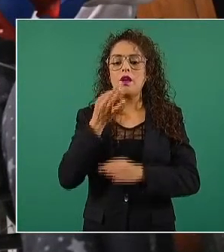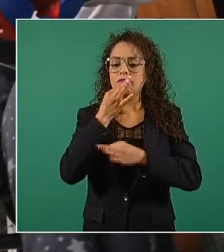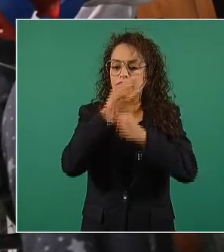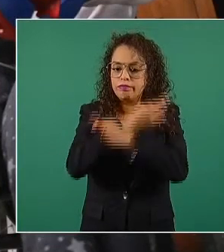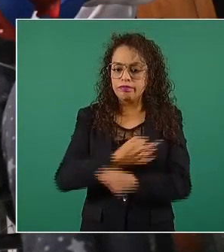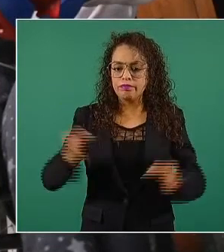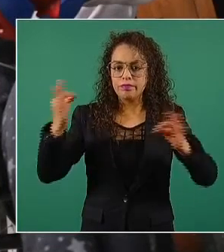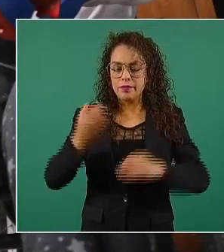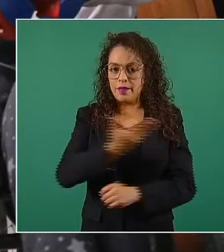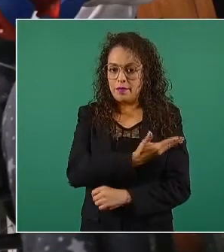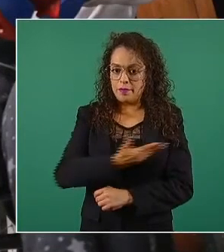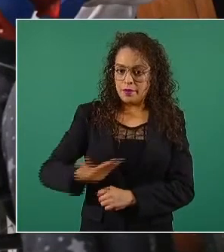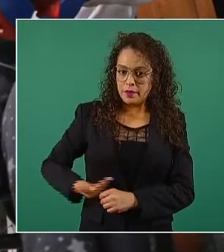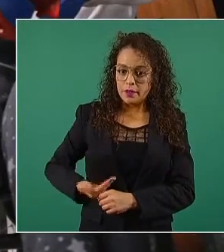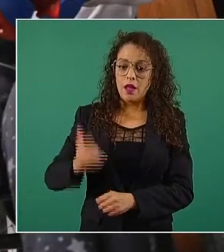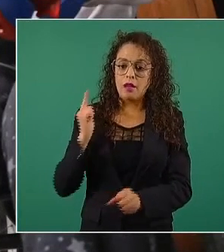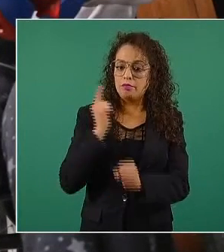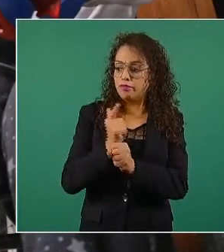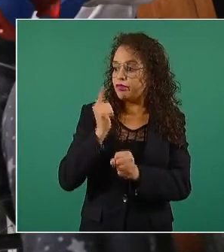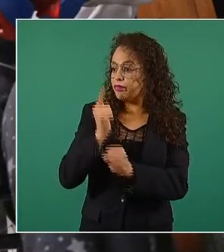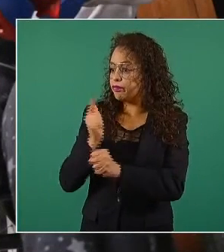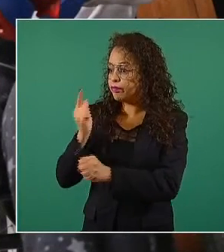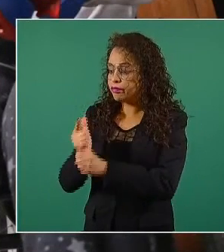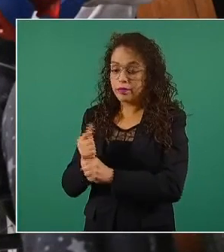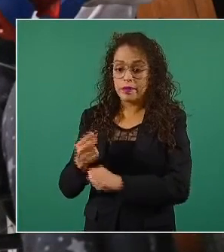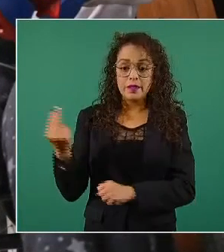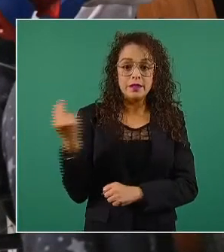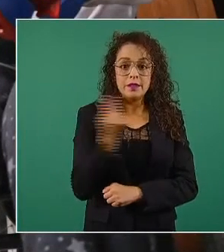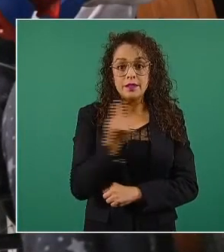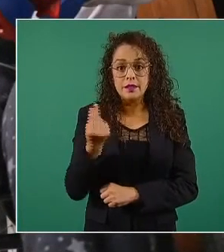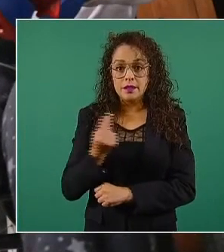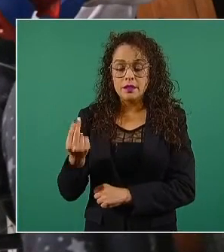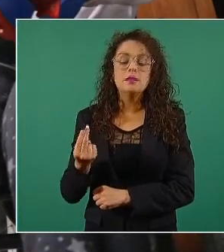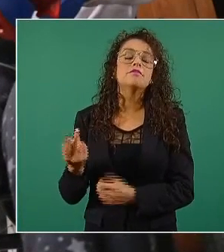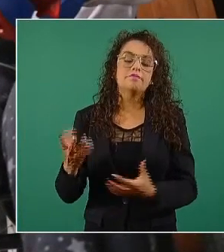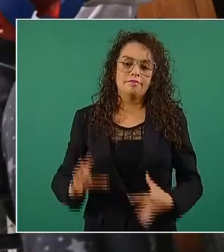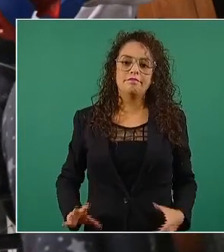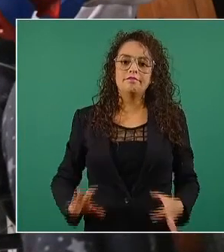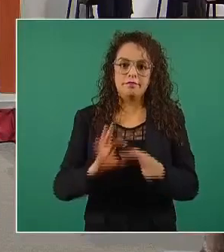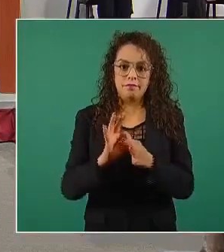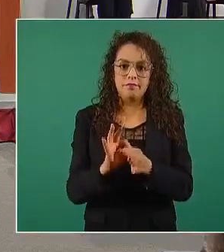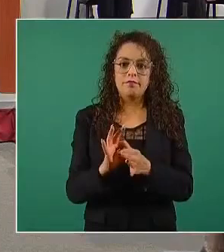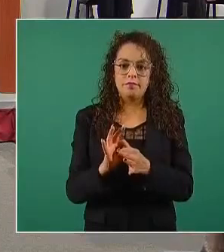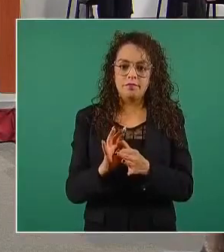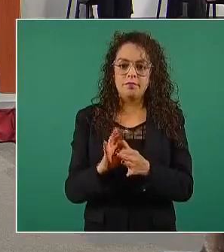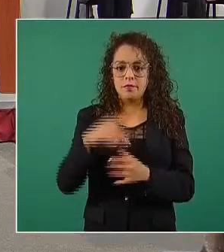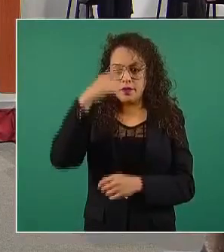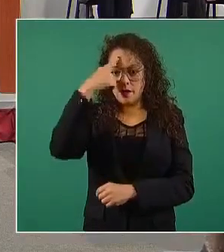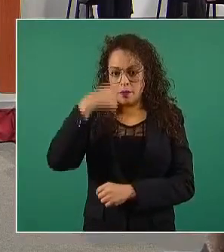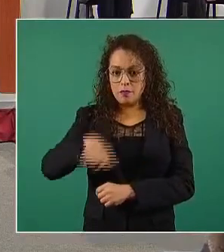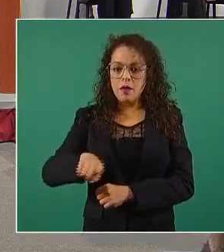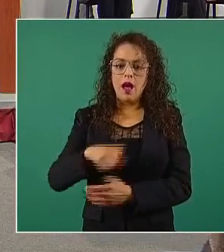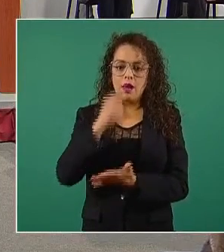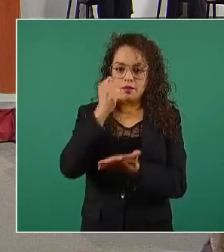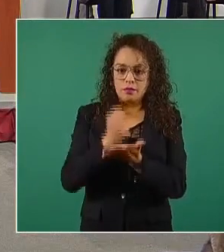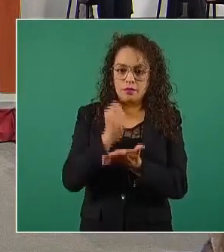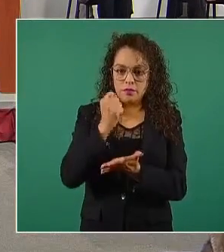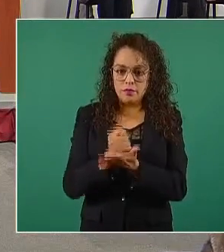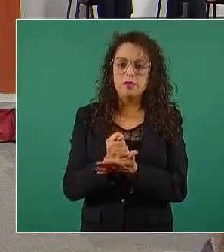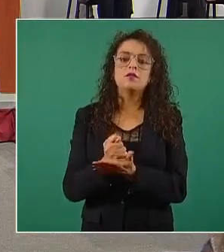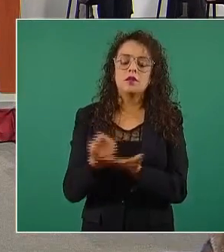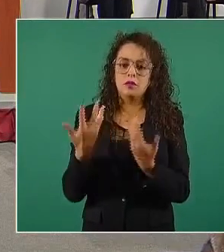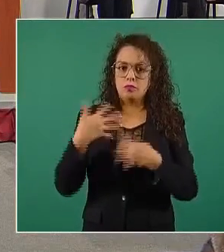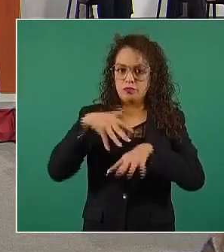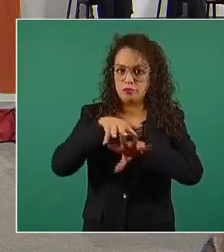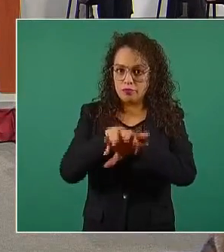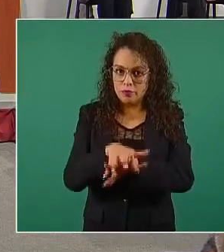ante esta necesidad hemos planteado el programa de apoyo para la rehabilitación e inclusión para el bienestar de